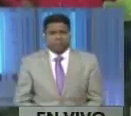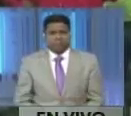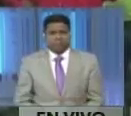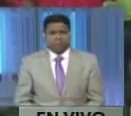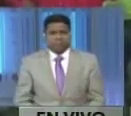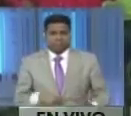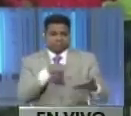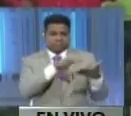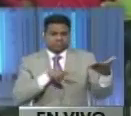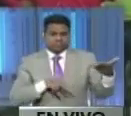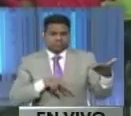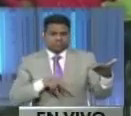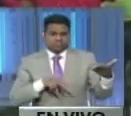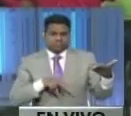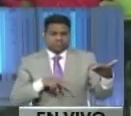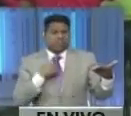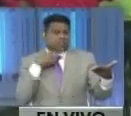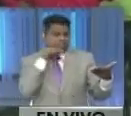el velo se ha rasgado,